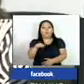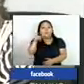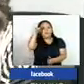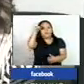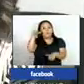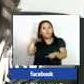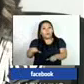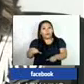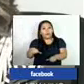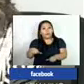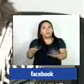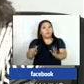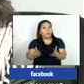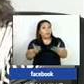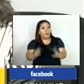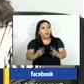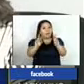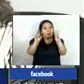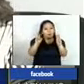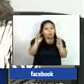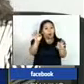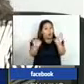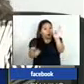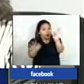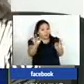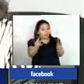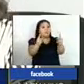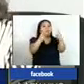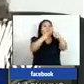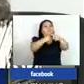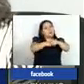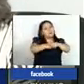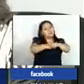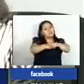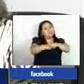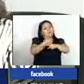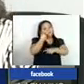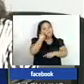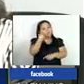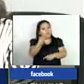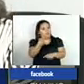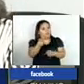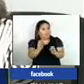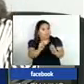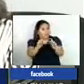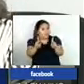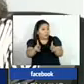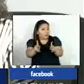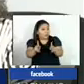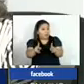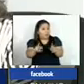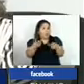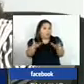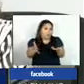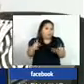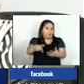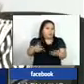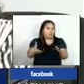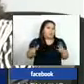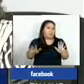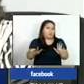cuando transformemos el tema de la justicia, van a haber espacios, de hecho se están